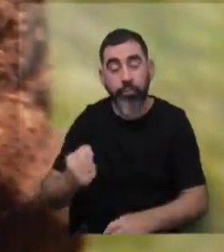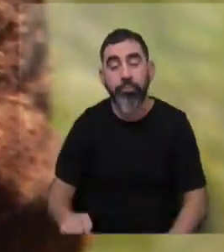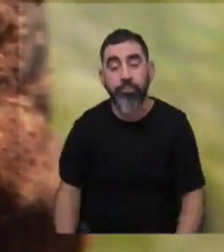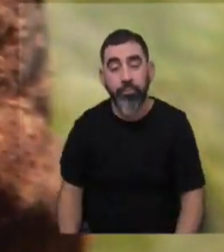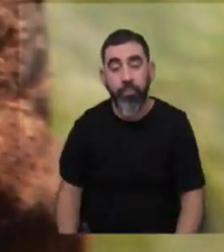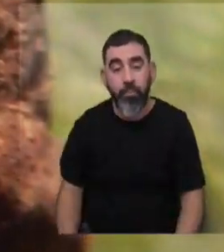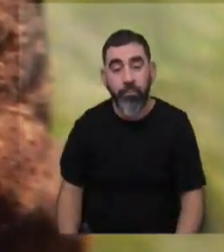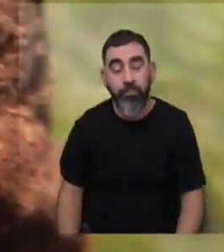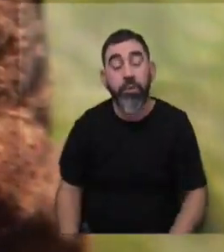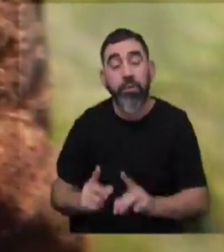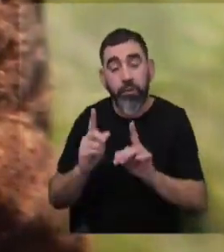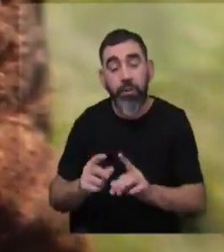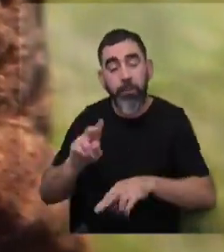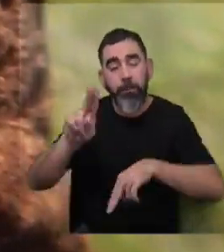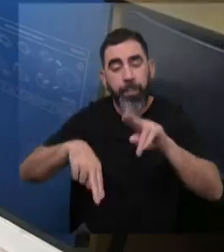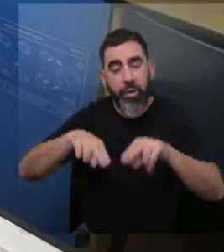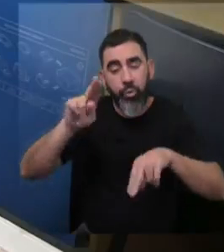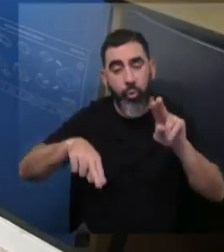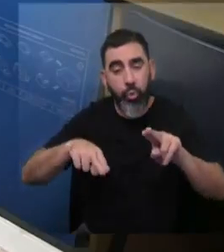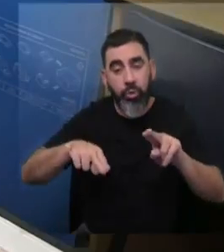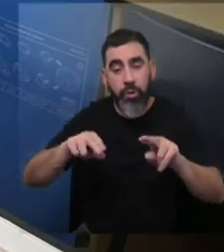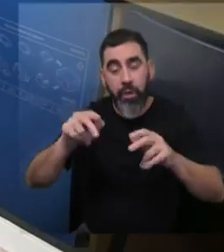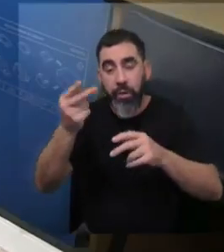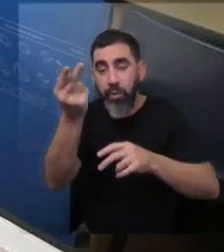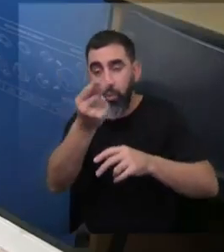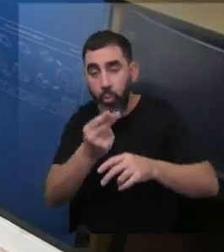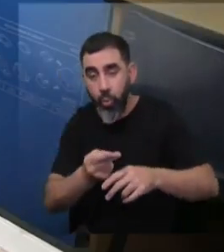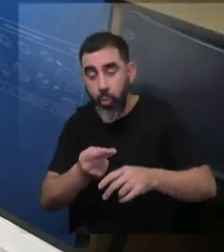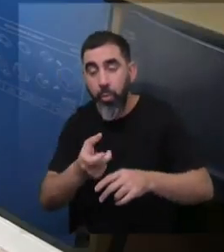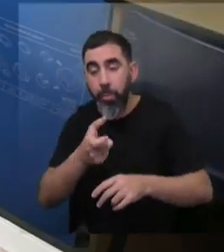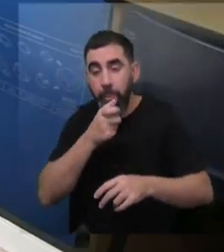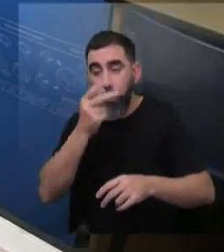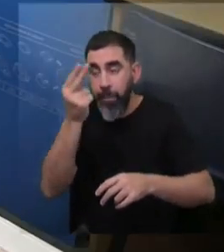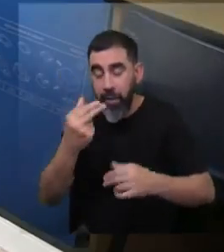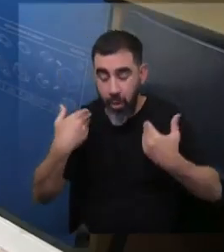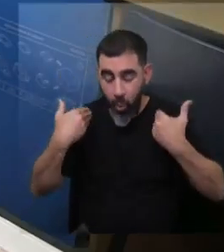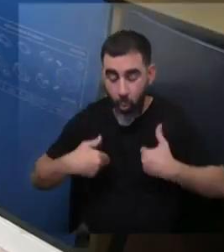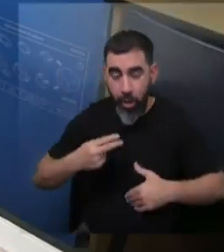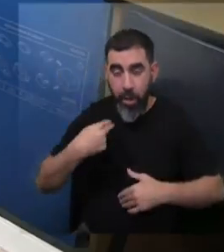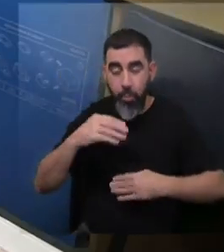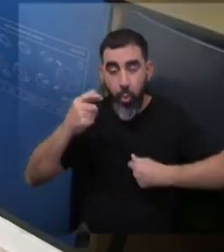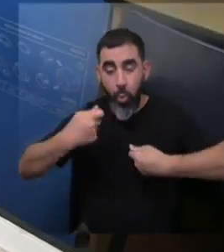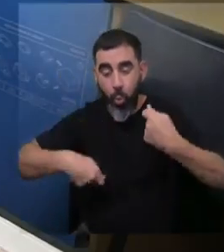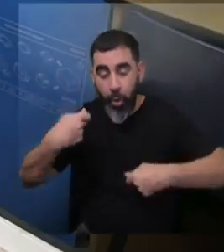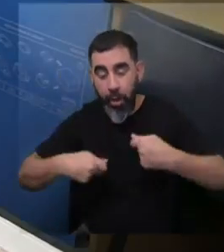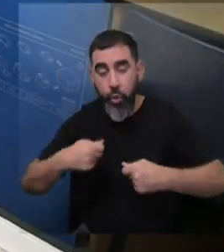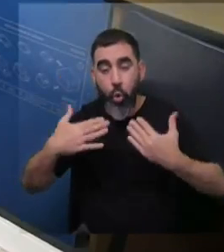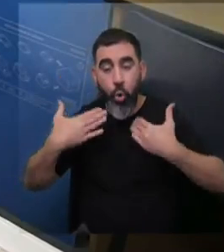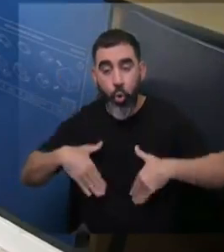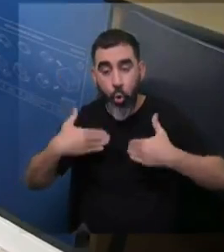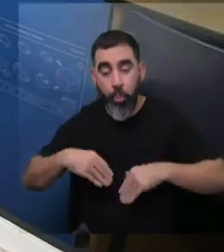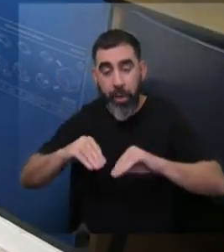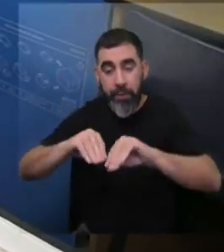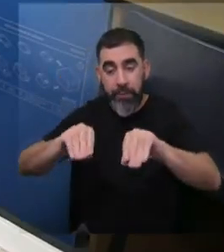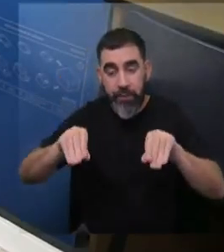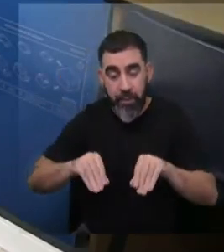ese ocre también se pintaban las pictografías, se pintaban los cuerpos, los cueros, la ropa, la cerámica también, o sea,